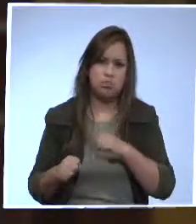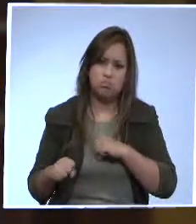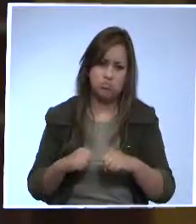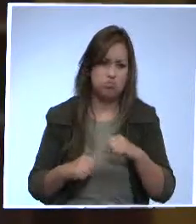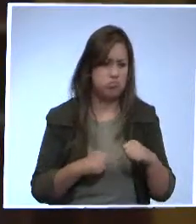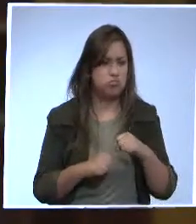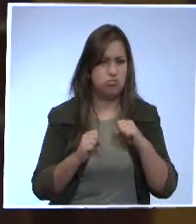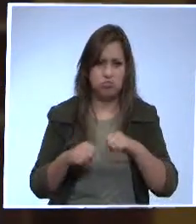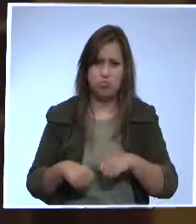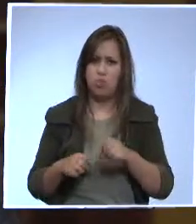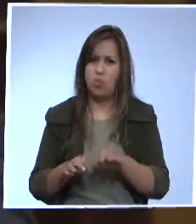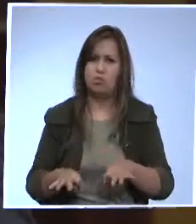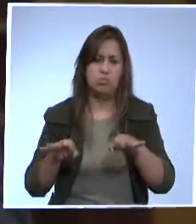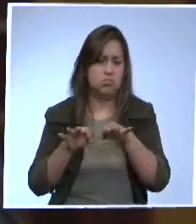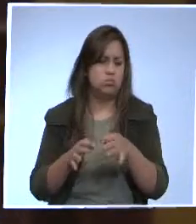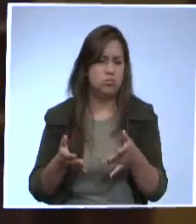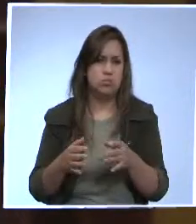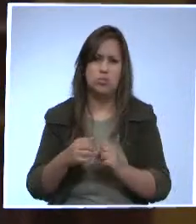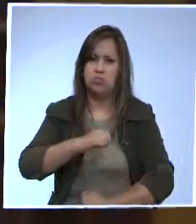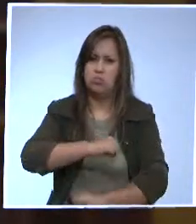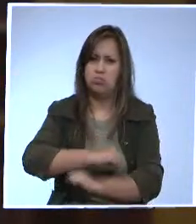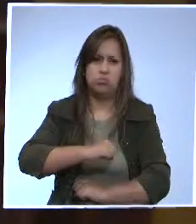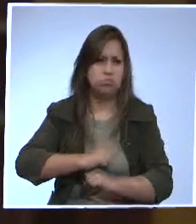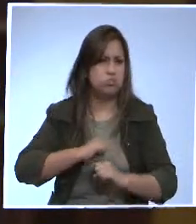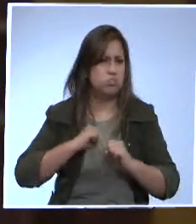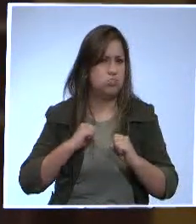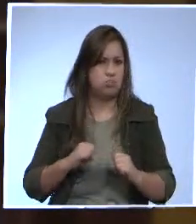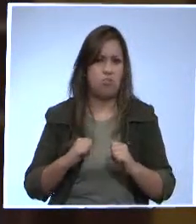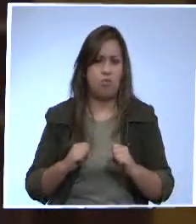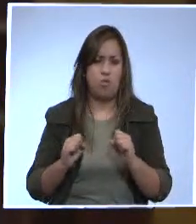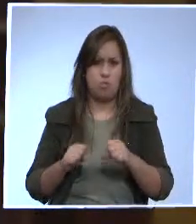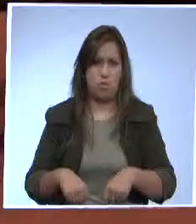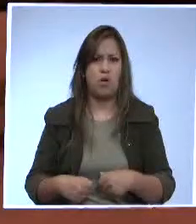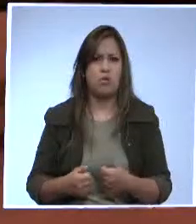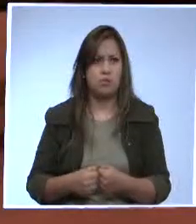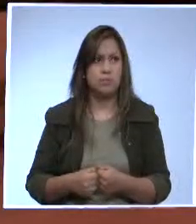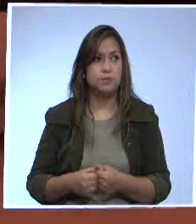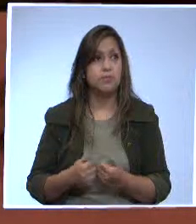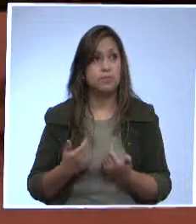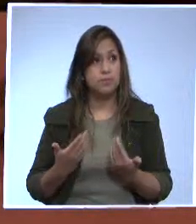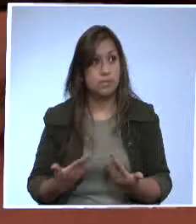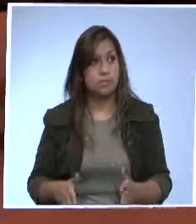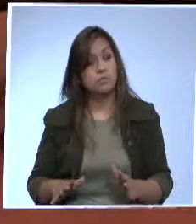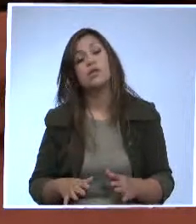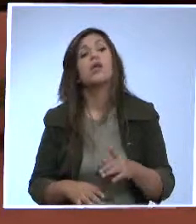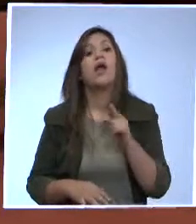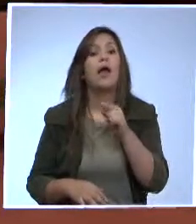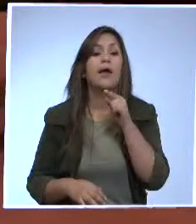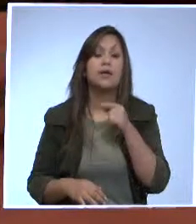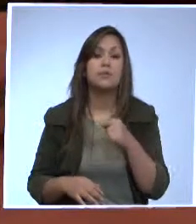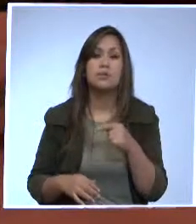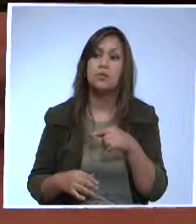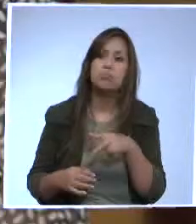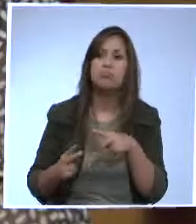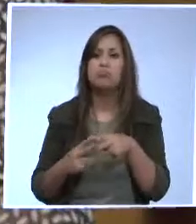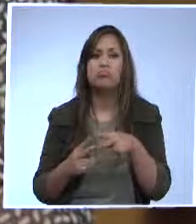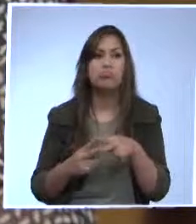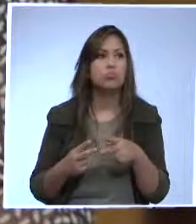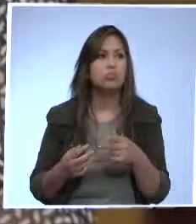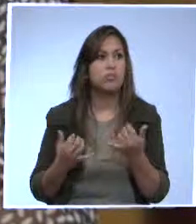que es fundamental muy importante y poder cubrir estas necesidades innecesarias y ya desde que se dio a conocer de esta iniciativa en qué etapa nos